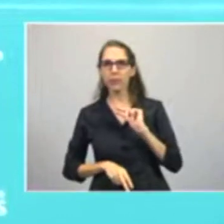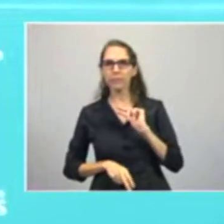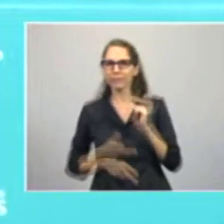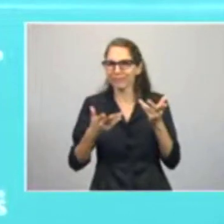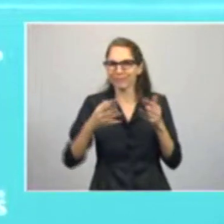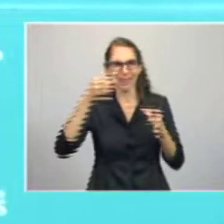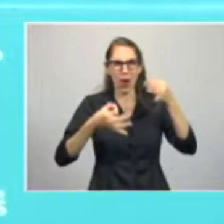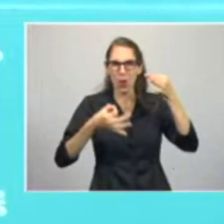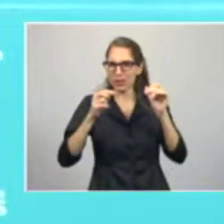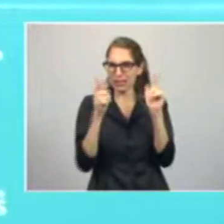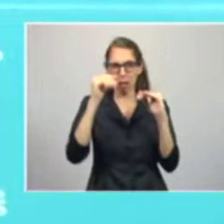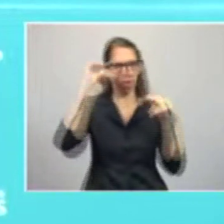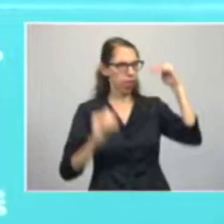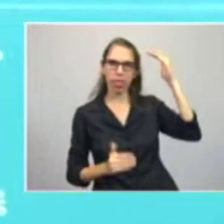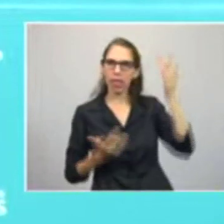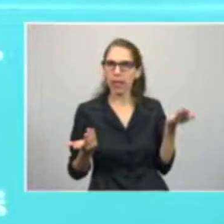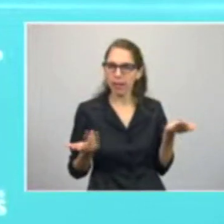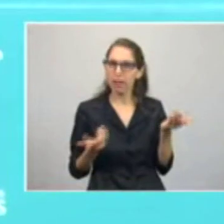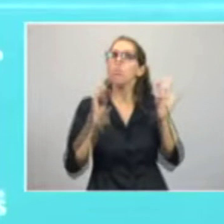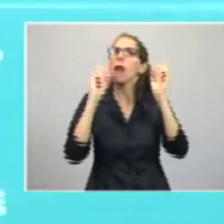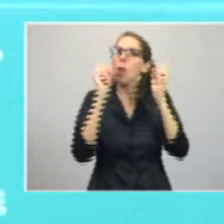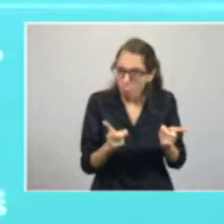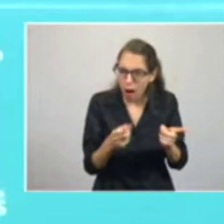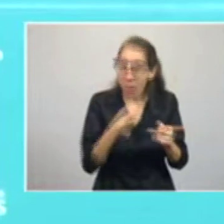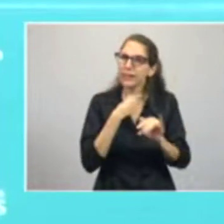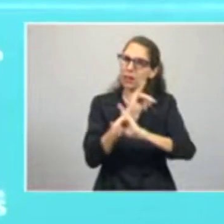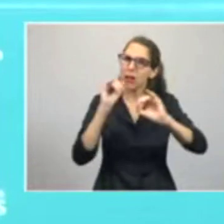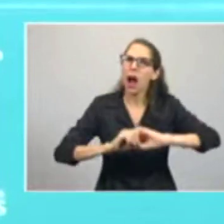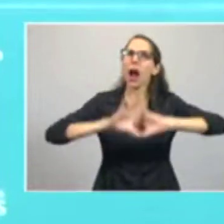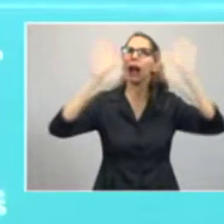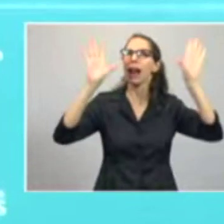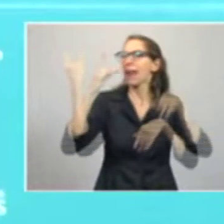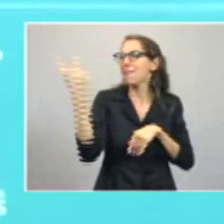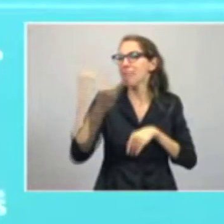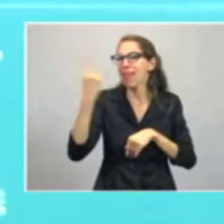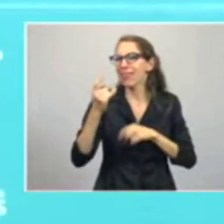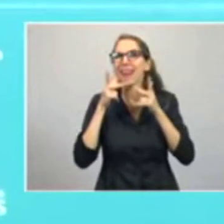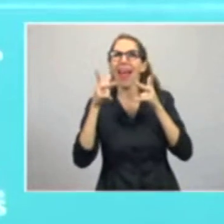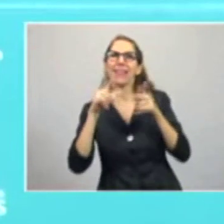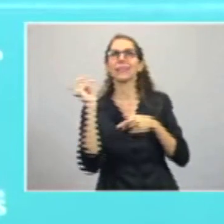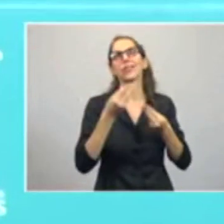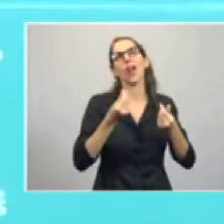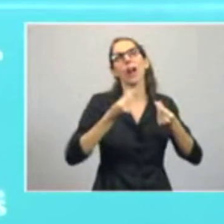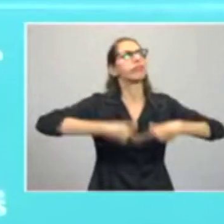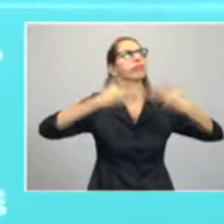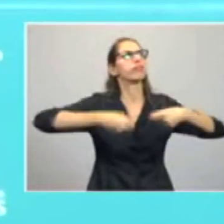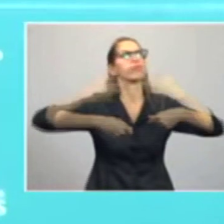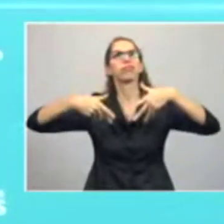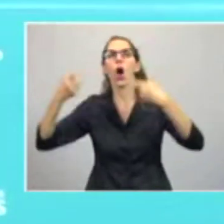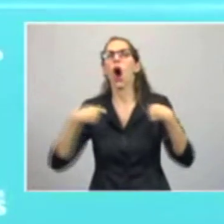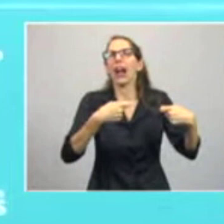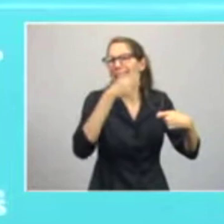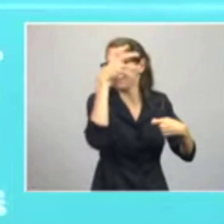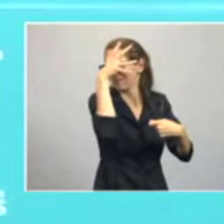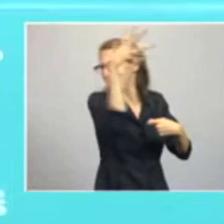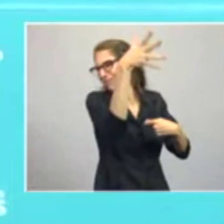así todo, es mentira que la Provincia de Buenos Aires despilfarra, gasta en cosas que no sirven o gasta de más,